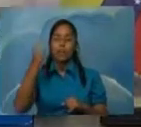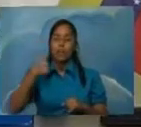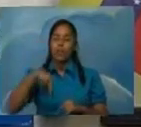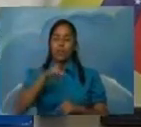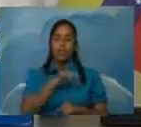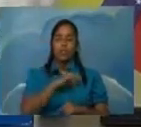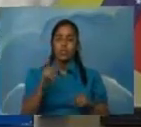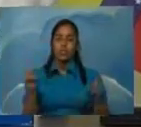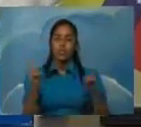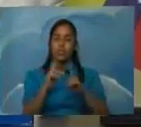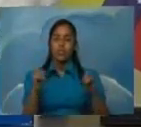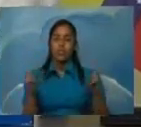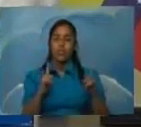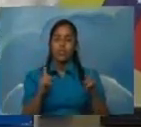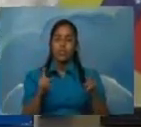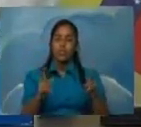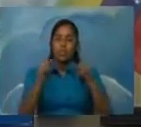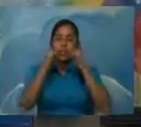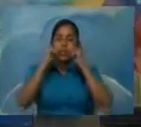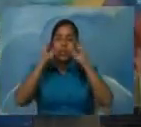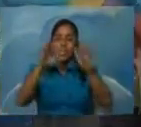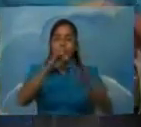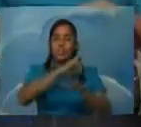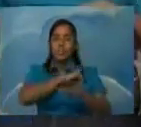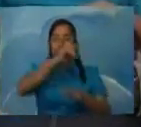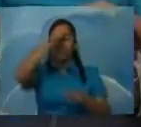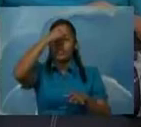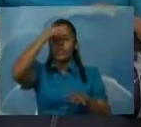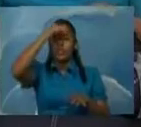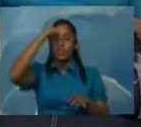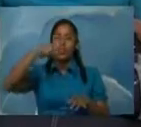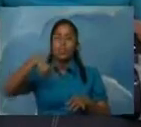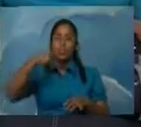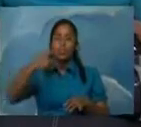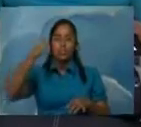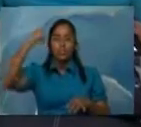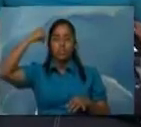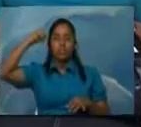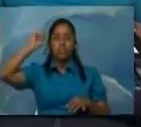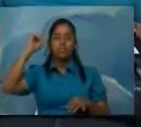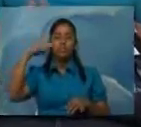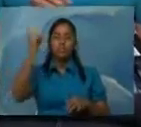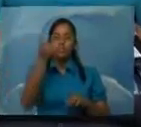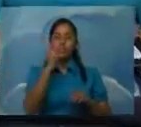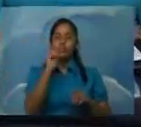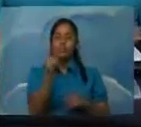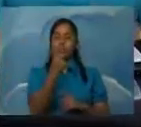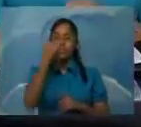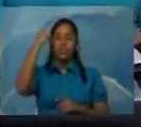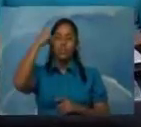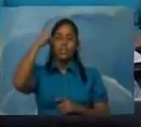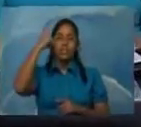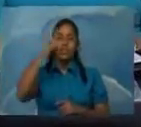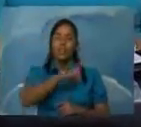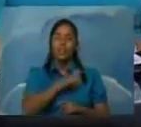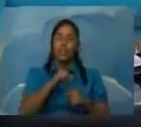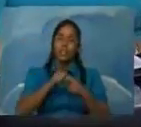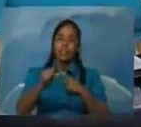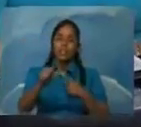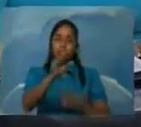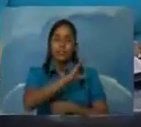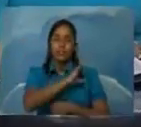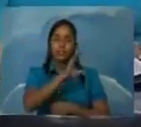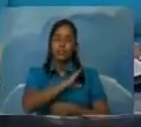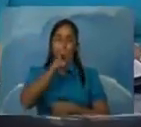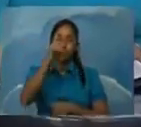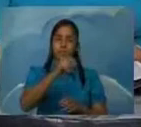nosotros la bendición de los domingos, cuando recordamos que el primer día de la semana le